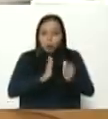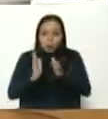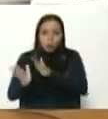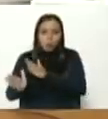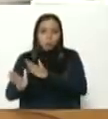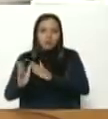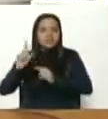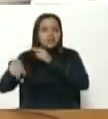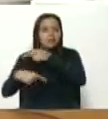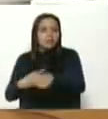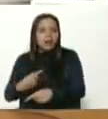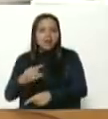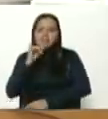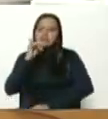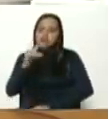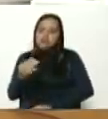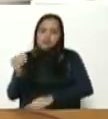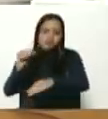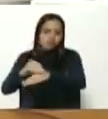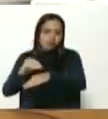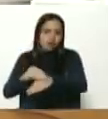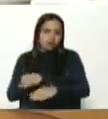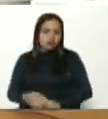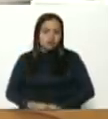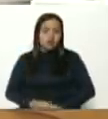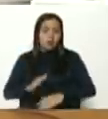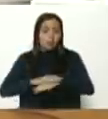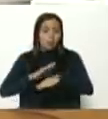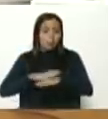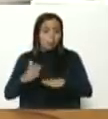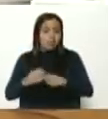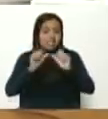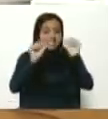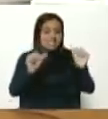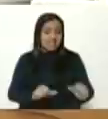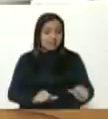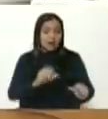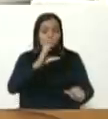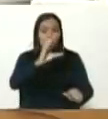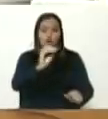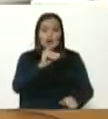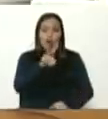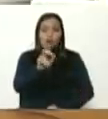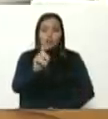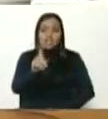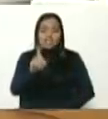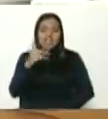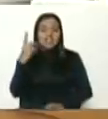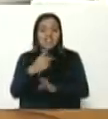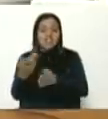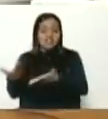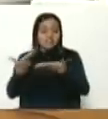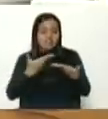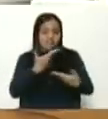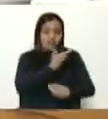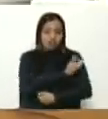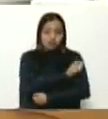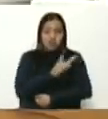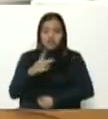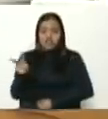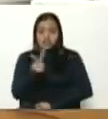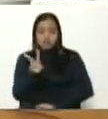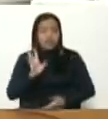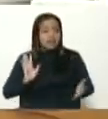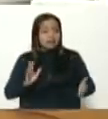informará, porque el sistema COVAX tiene una deuda con Venezuela. El sistema COVAX tiene una deuda